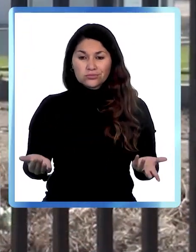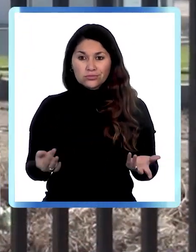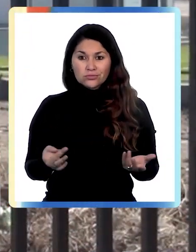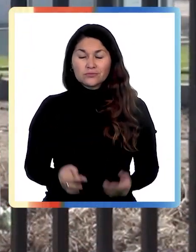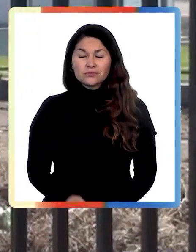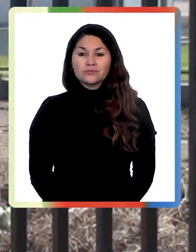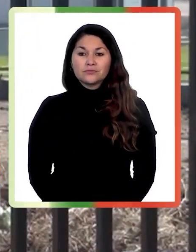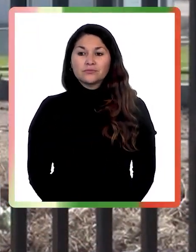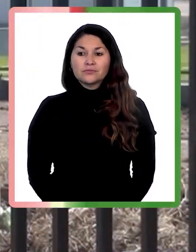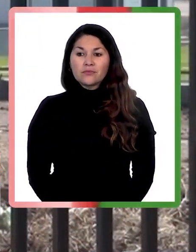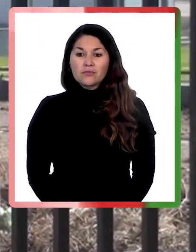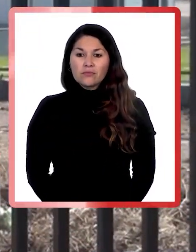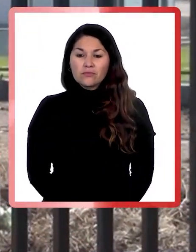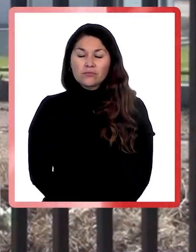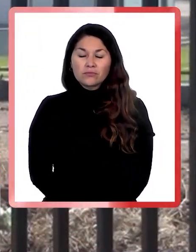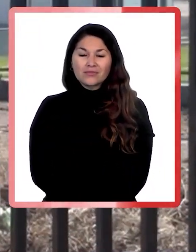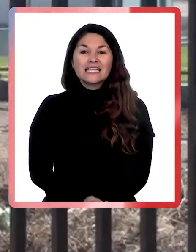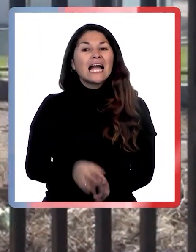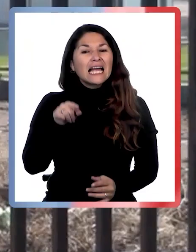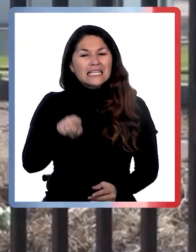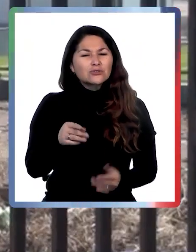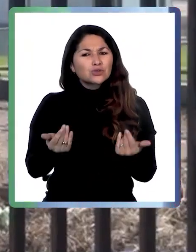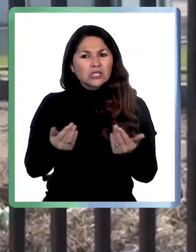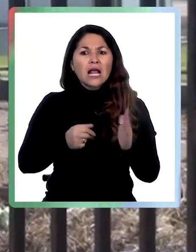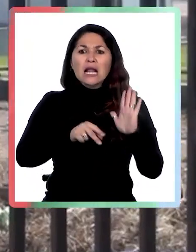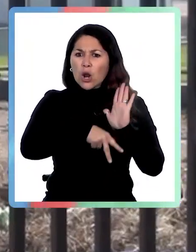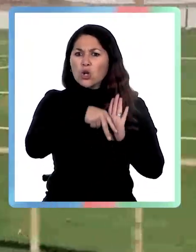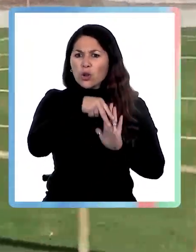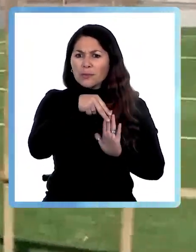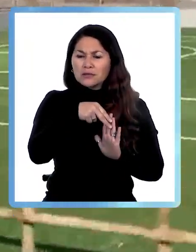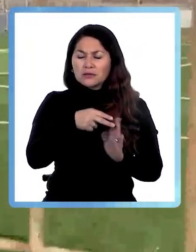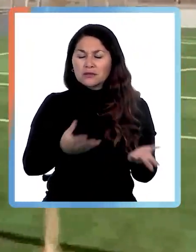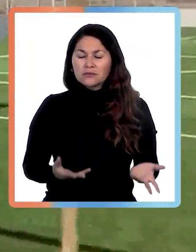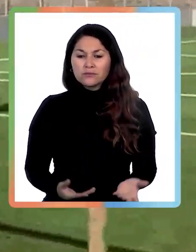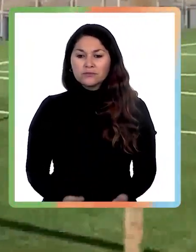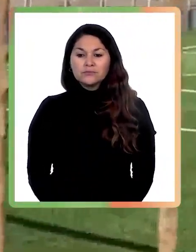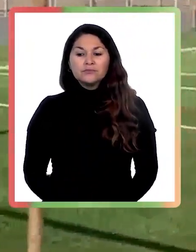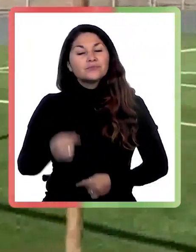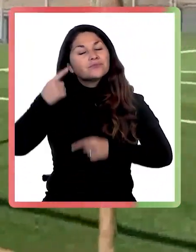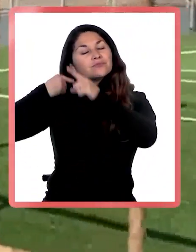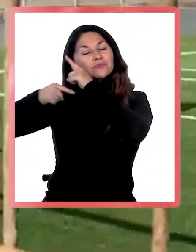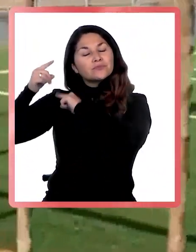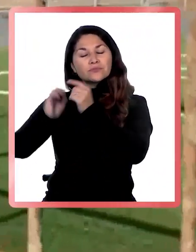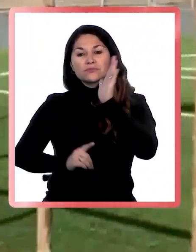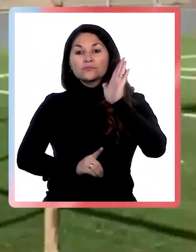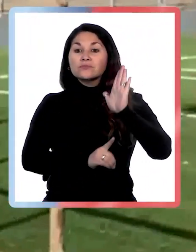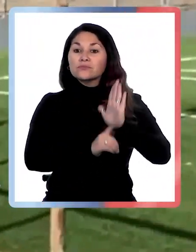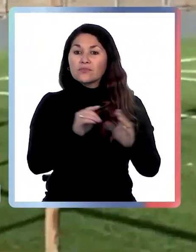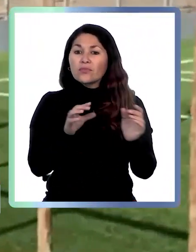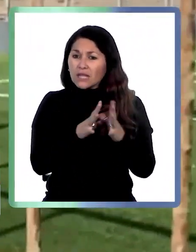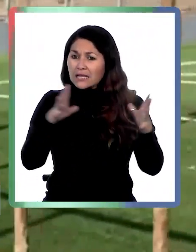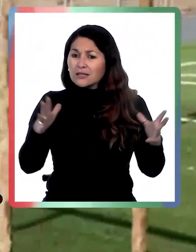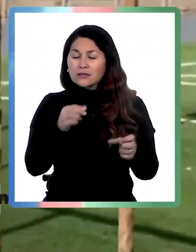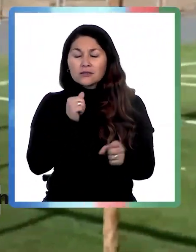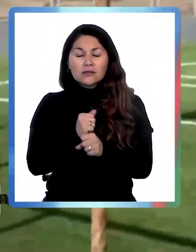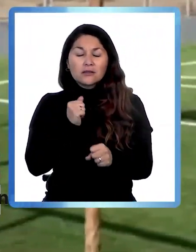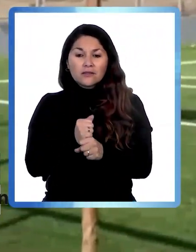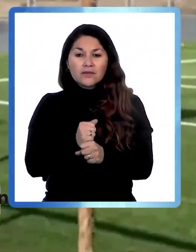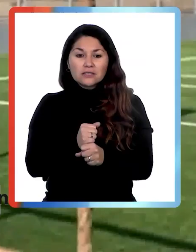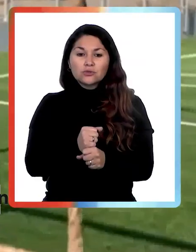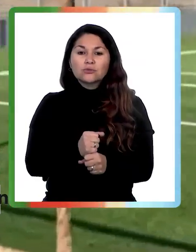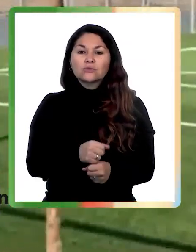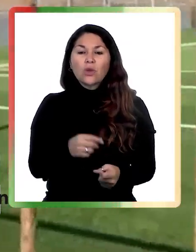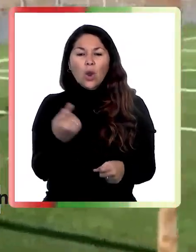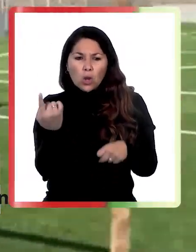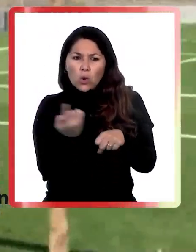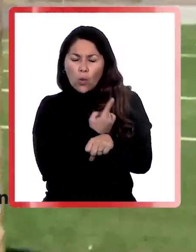nos tiene el estadio sin sin apertura sin la normativa que tanto les gusta decir una historia que aú se desarrolla una gran obra que ha sido